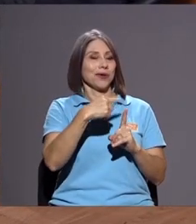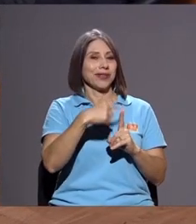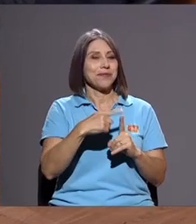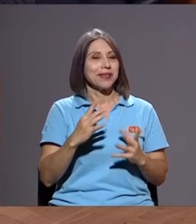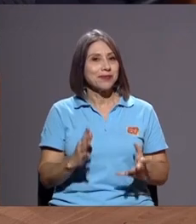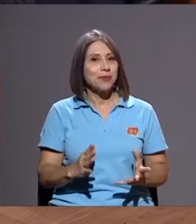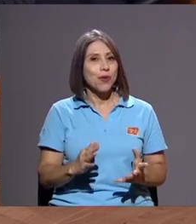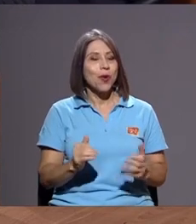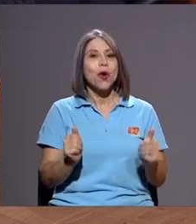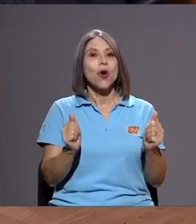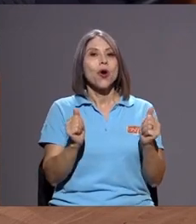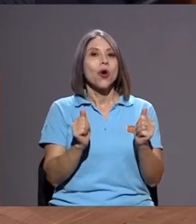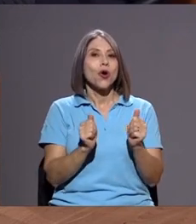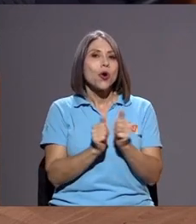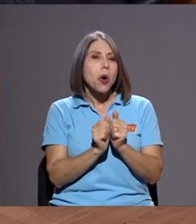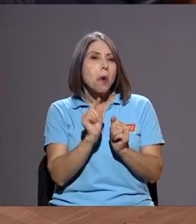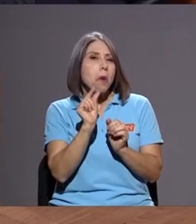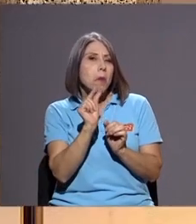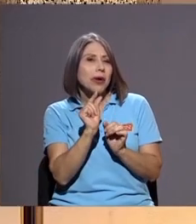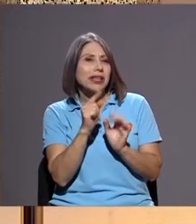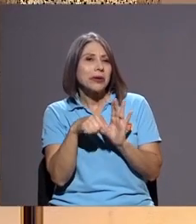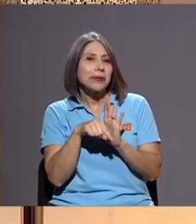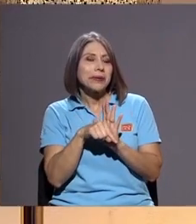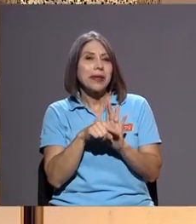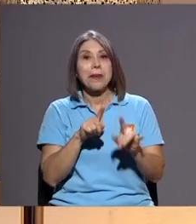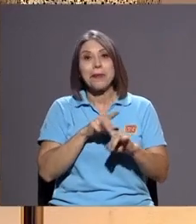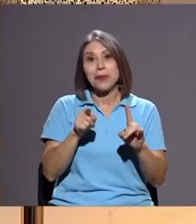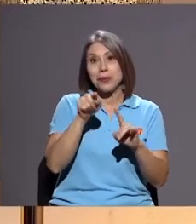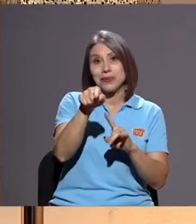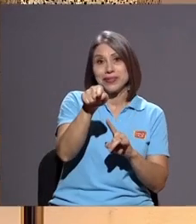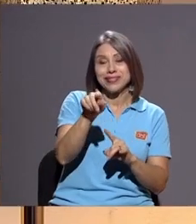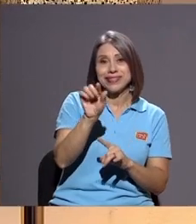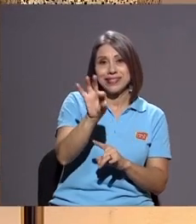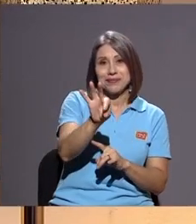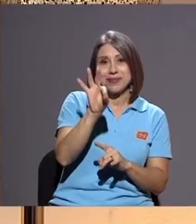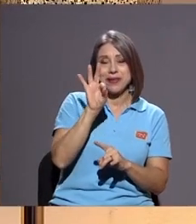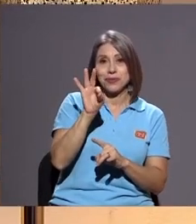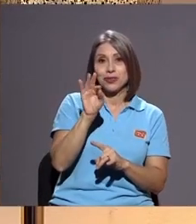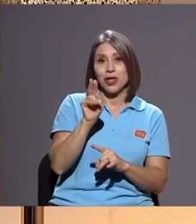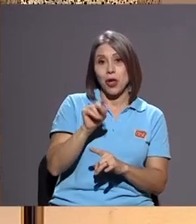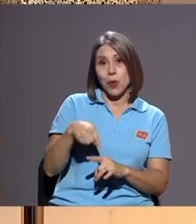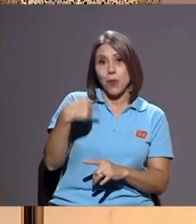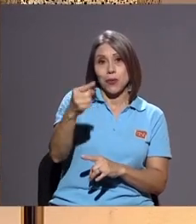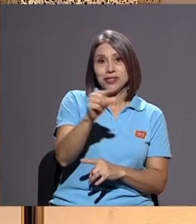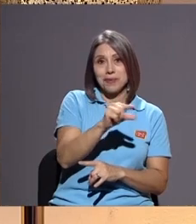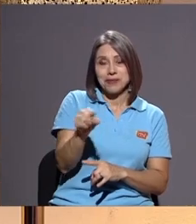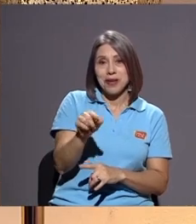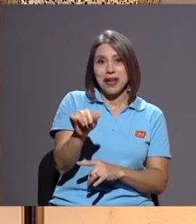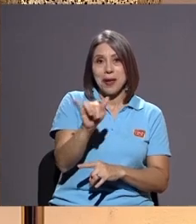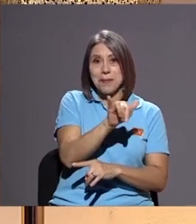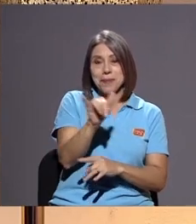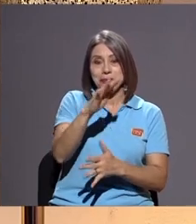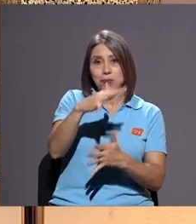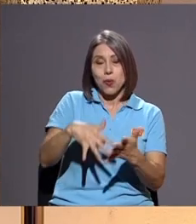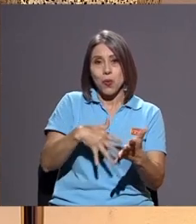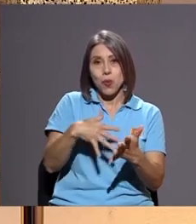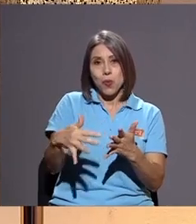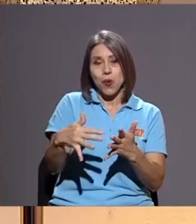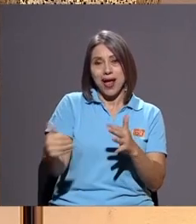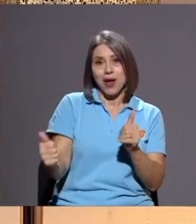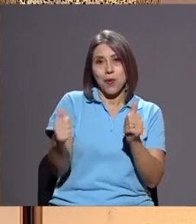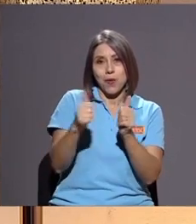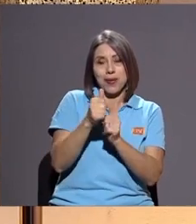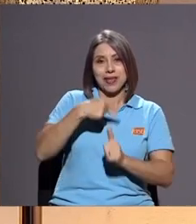grano de sal y a las amigas amigos los invitamos a que la próxima semana nos vemos tiempo circunstancias y nos